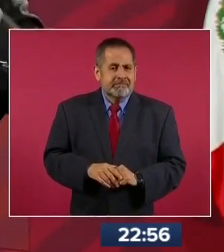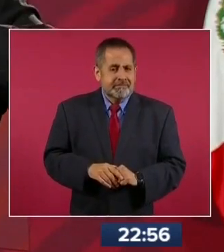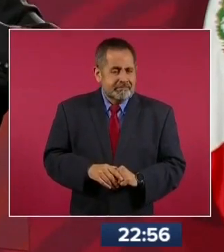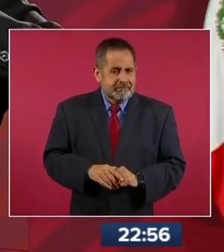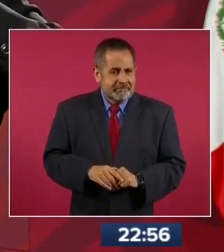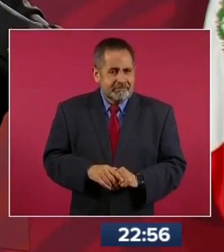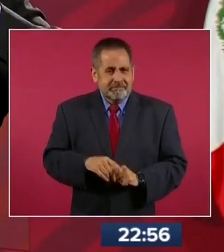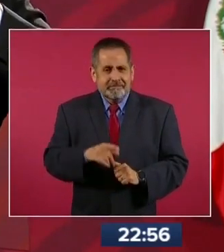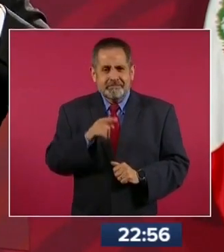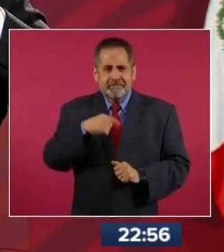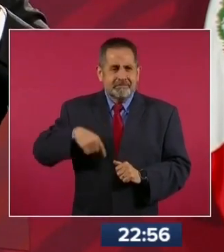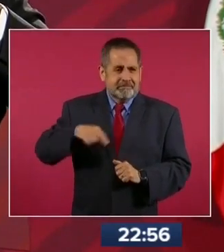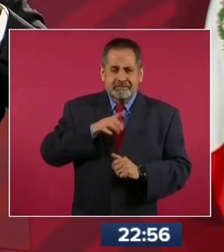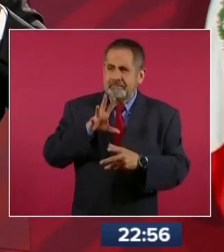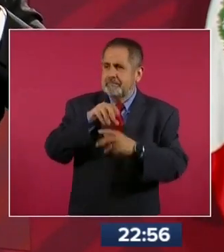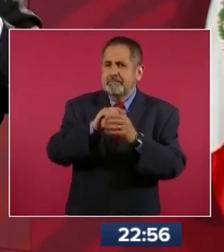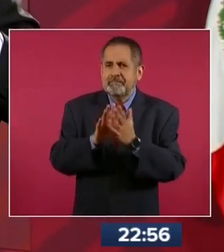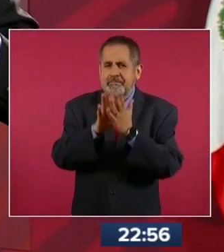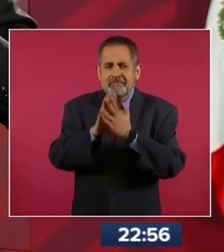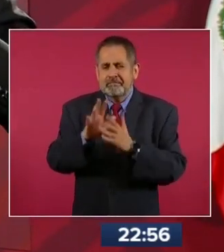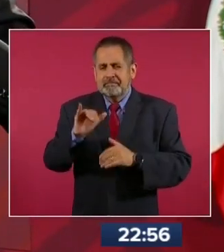si participamos